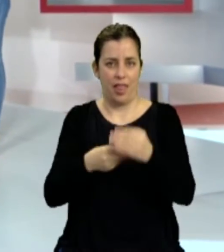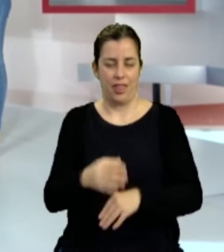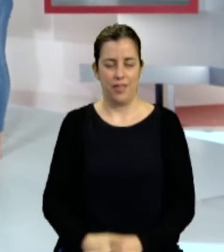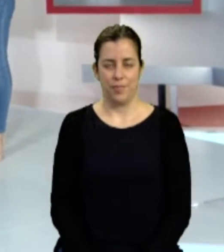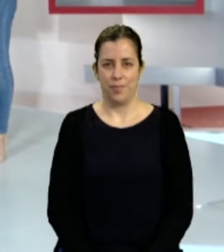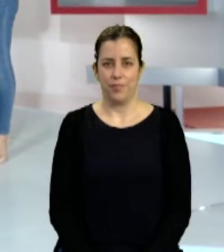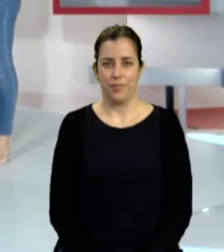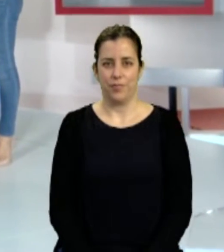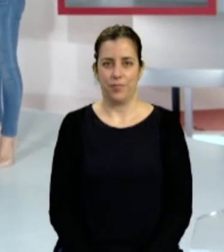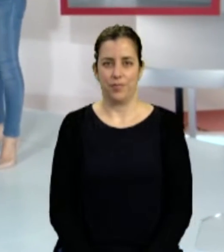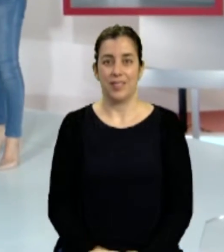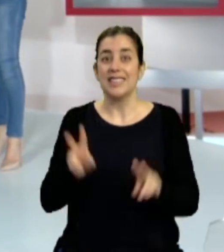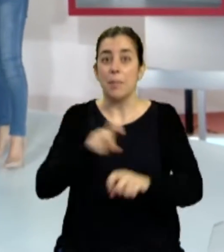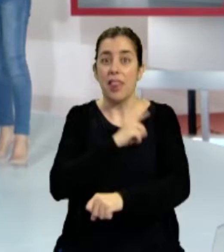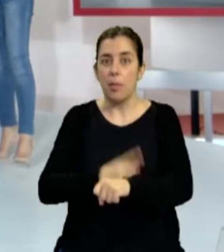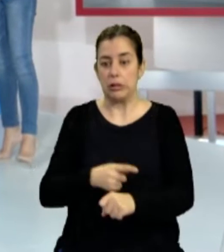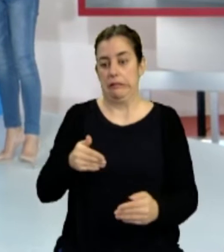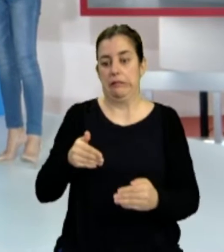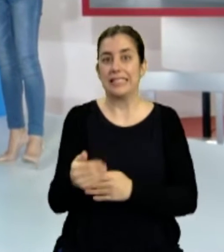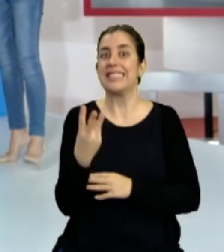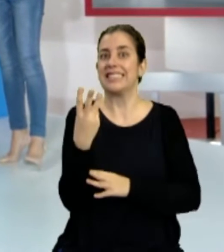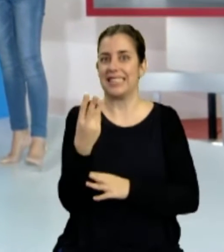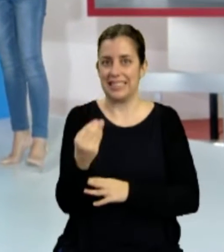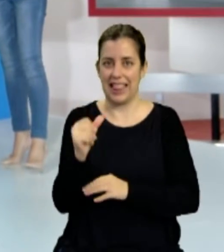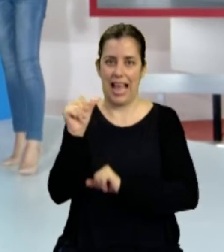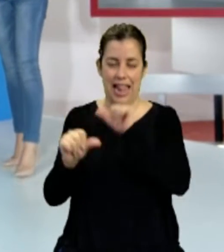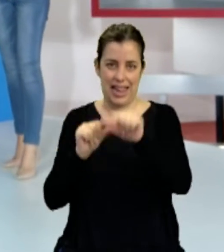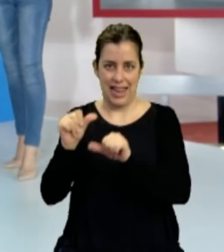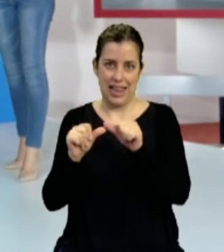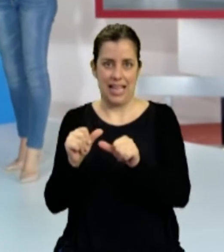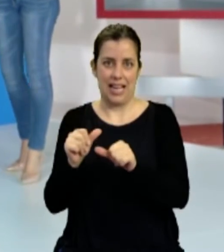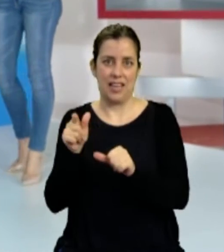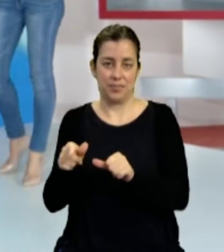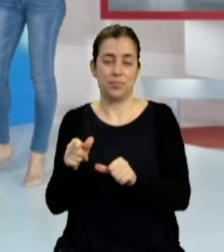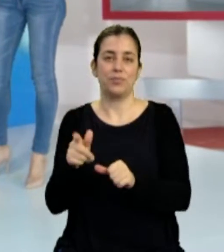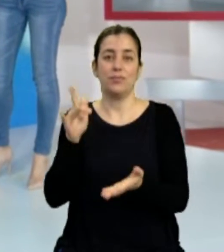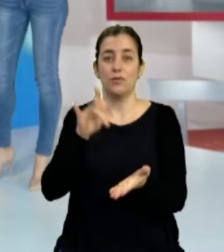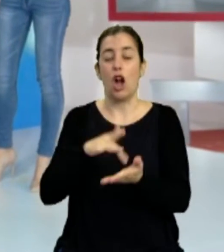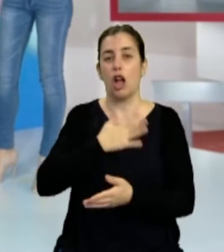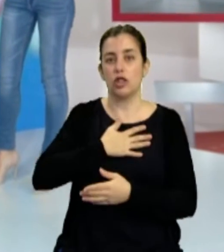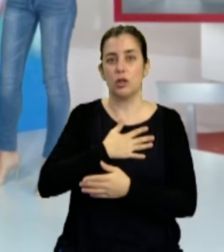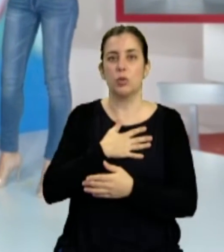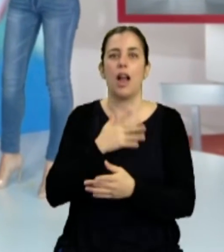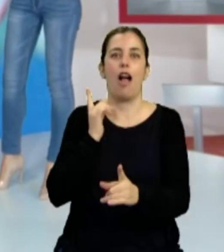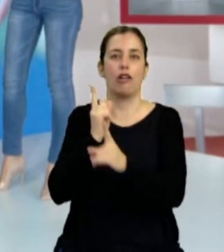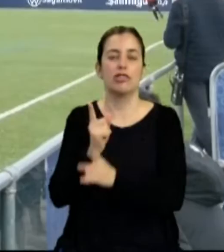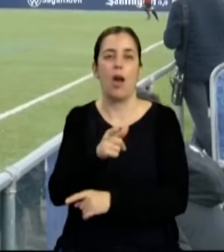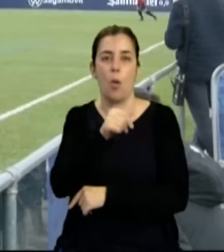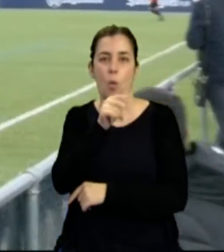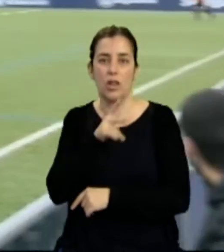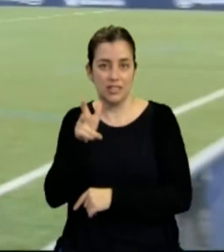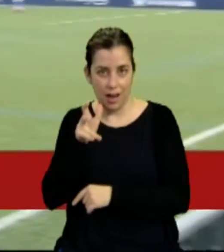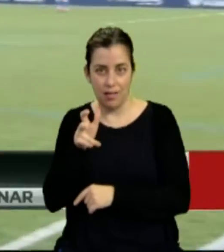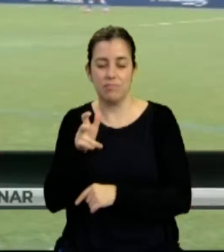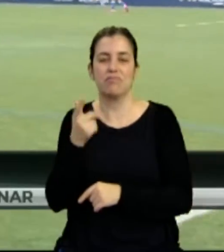Y en deporte, restan 3 días para que la Liga retorne al Sadar, donde Osasuna buscará la victoria frente al Huesca. El